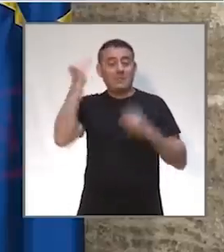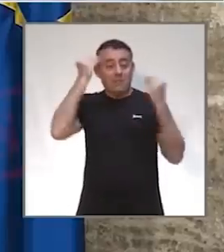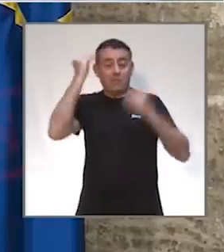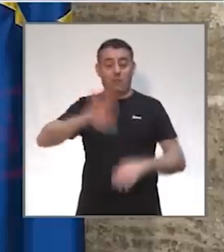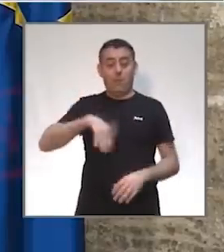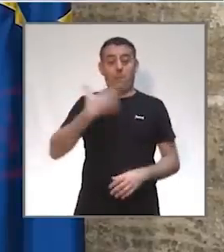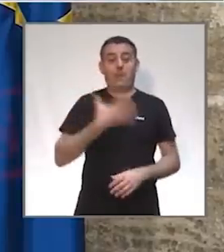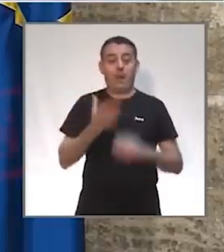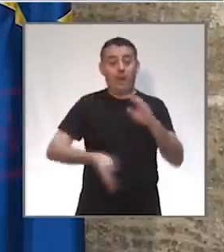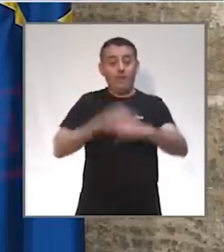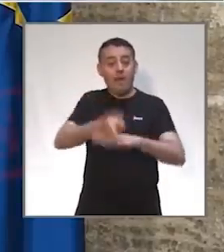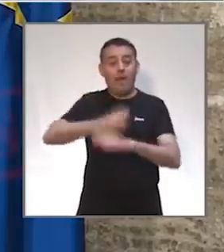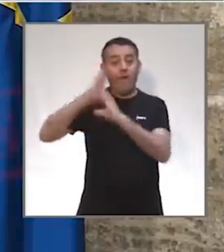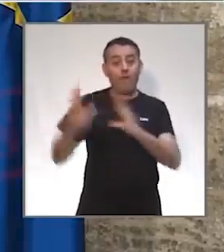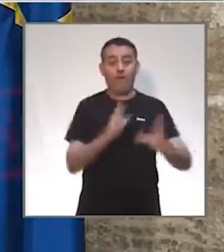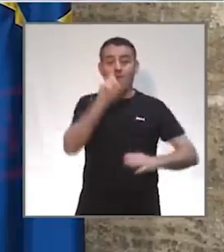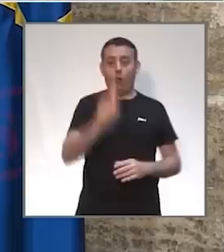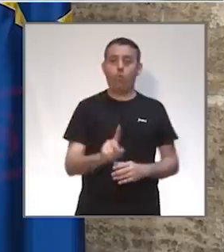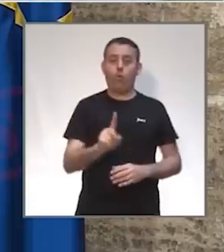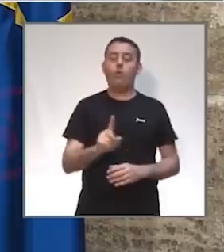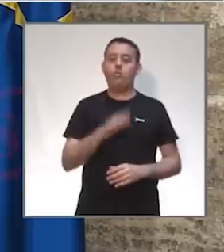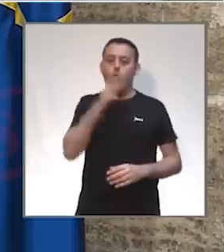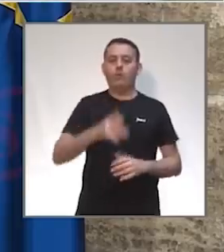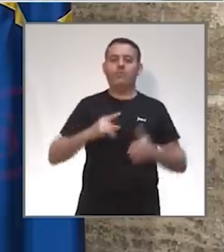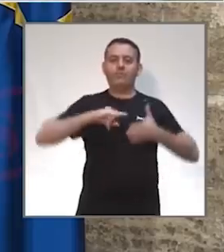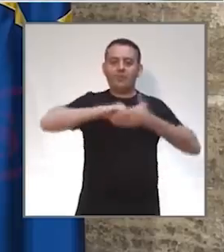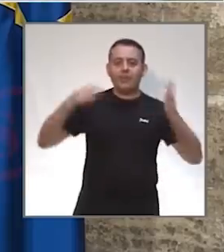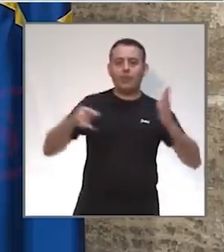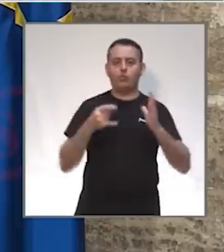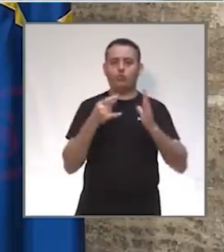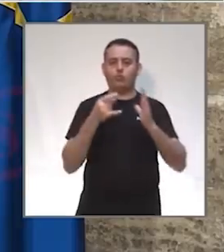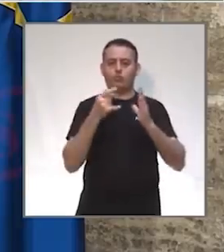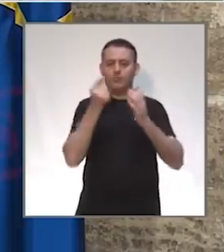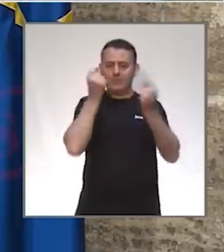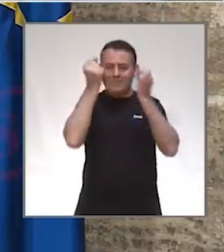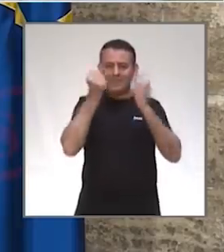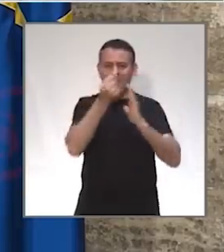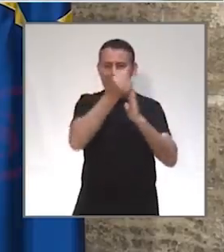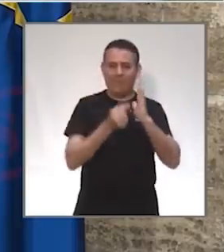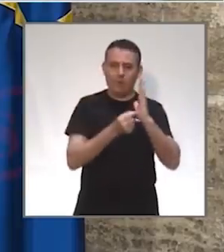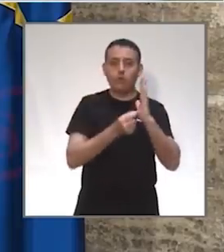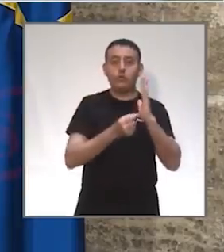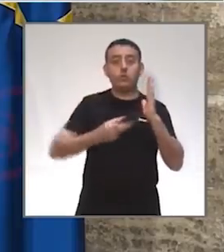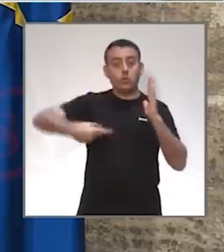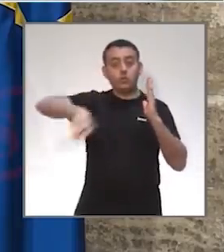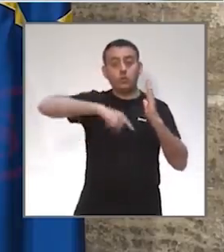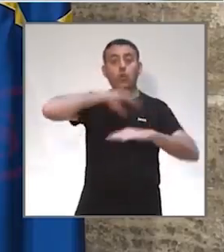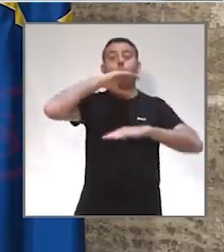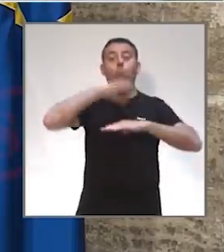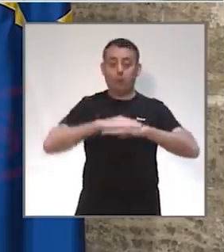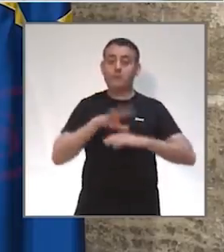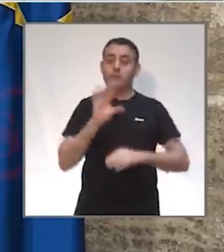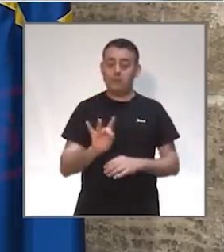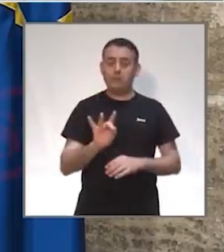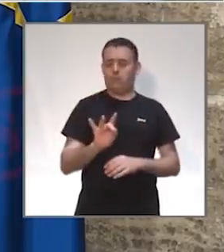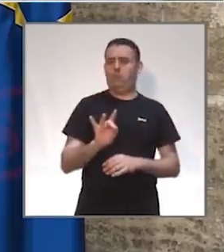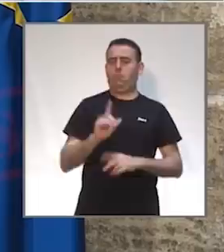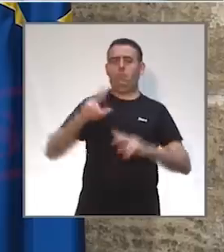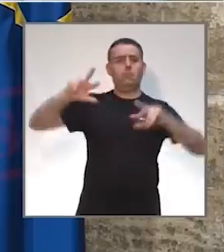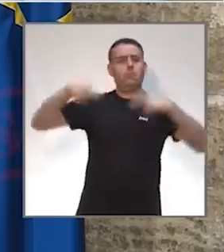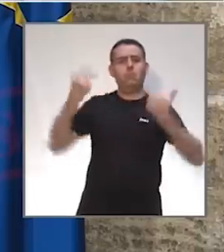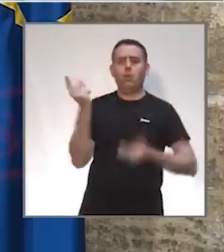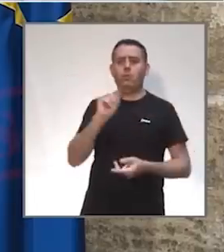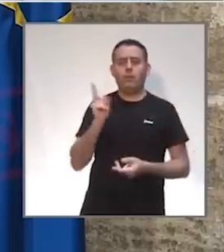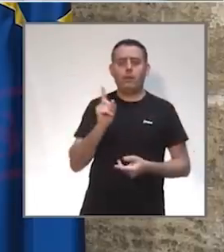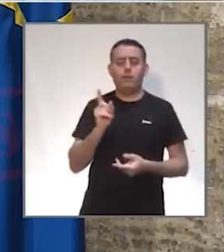sanitaria. Y nosotros nos tememos que no tienen la trazabilidad del virus, que no han podido hacer los test, las pruebas,